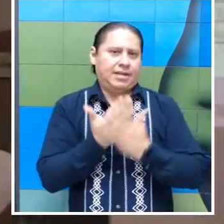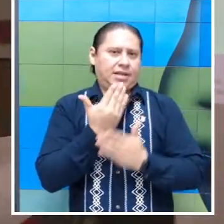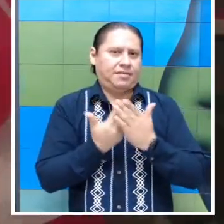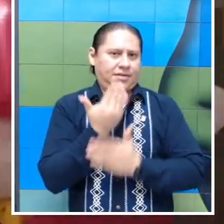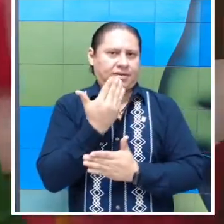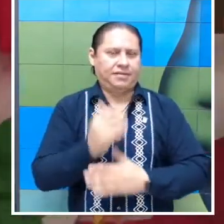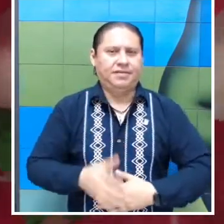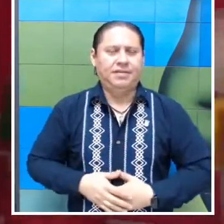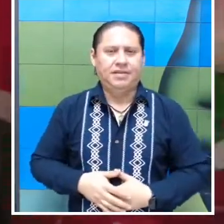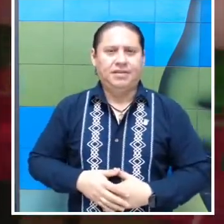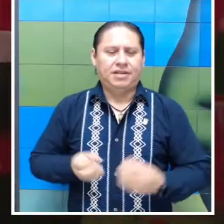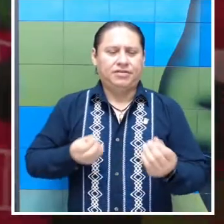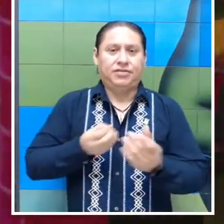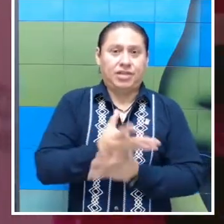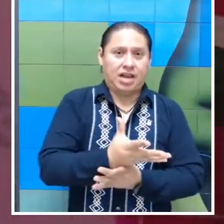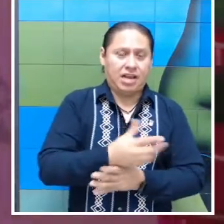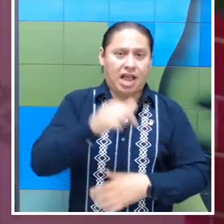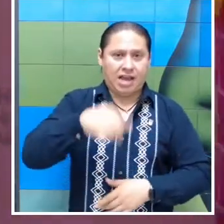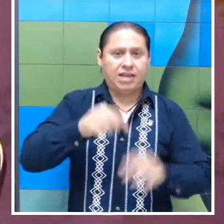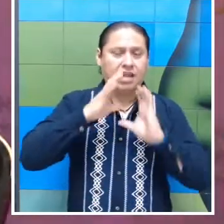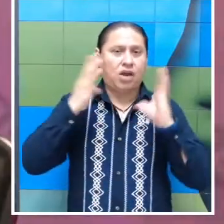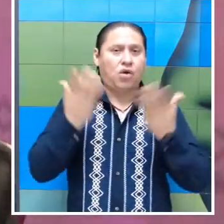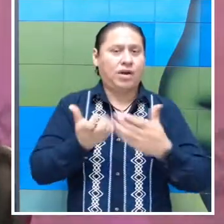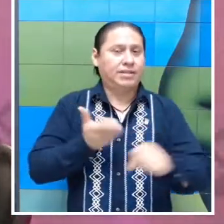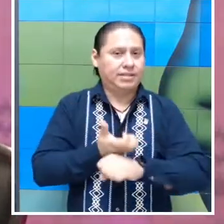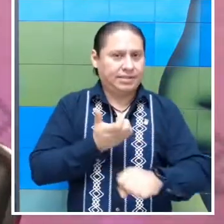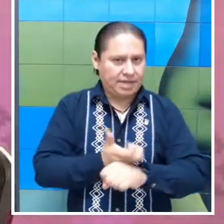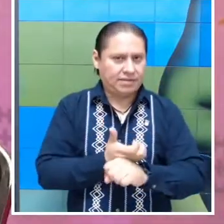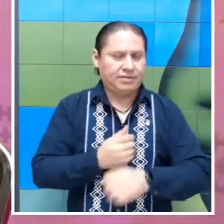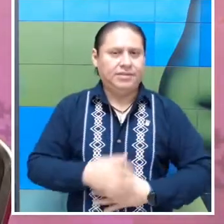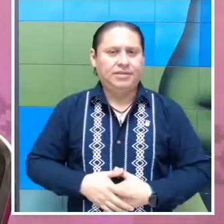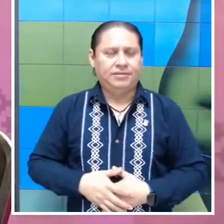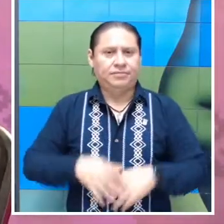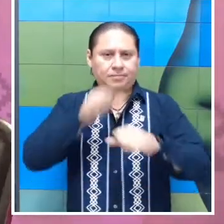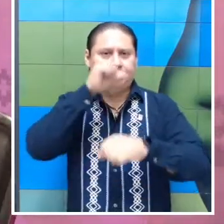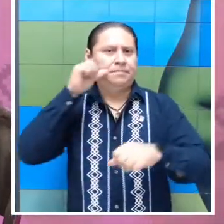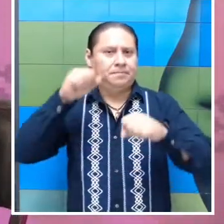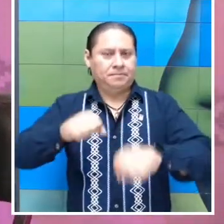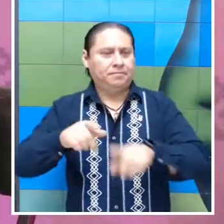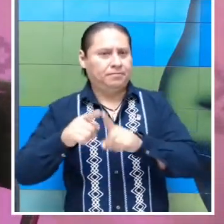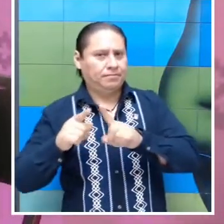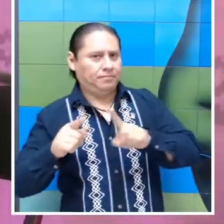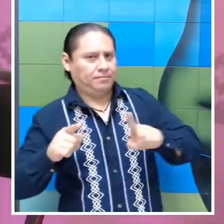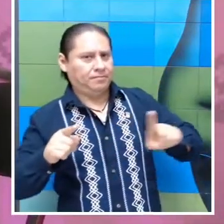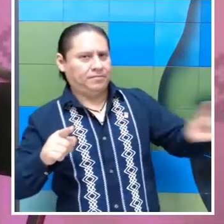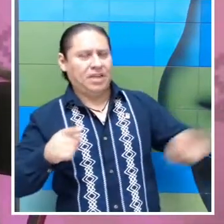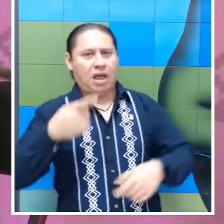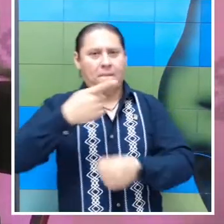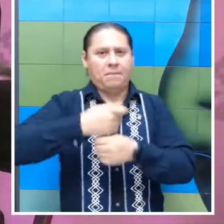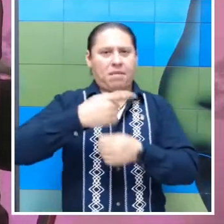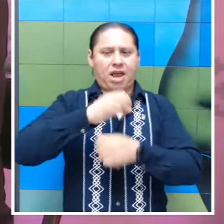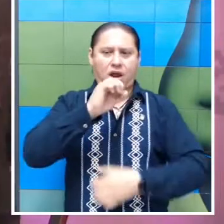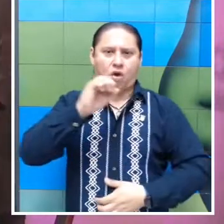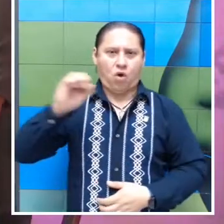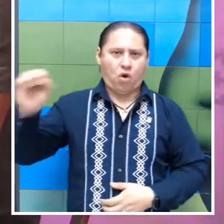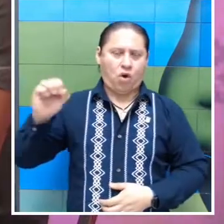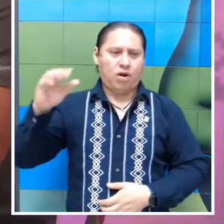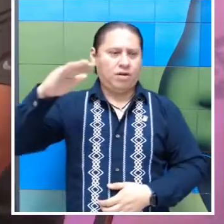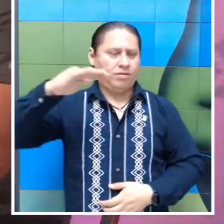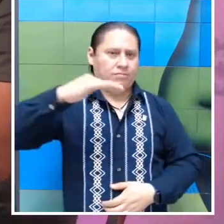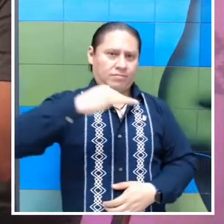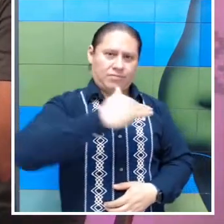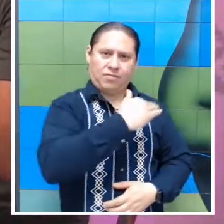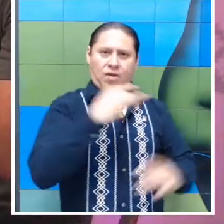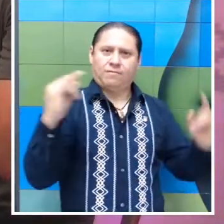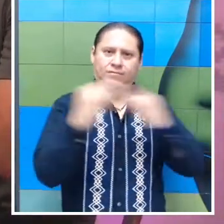mañana, como salida y meta aquí el Congreso del Estado. Vamos a agarrar sobre la calle Primero Oriente y vamos a bajar a lo